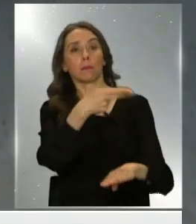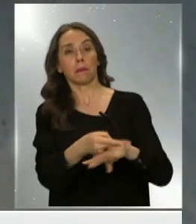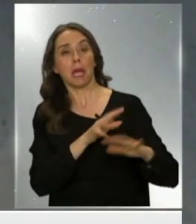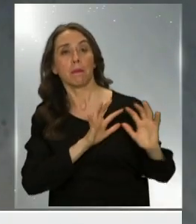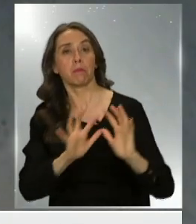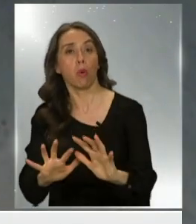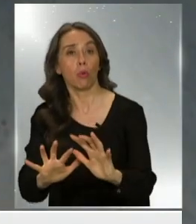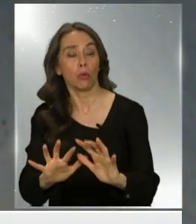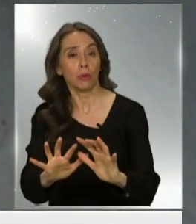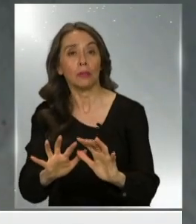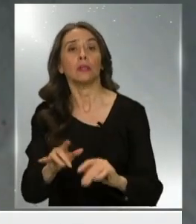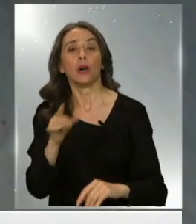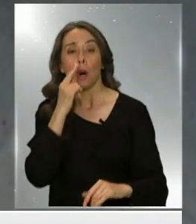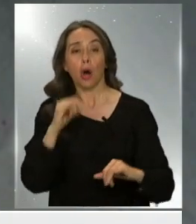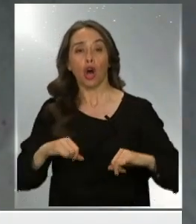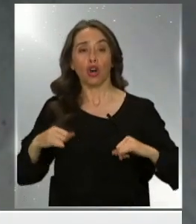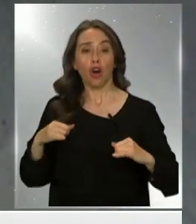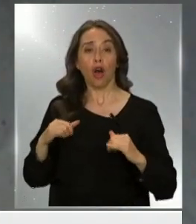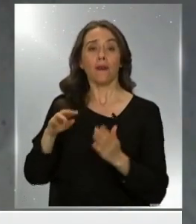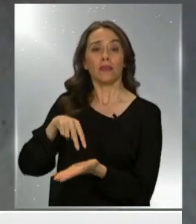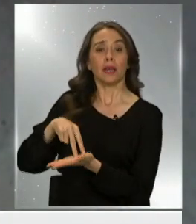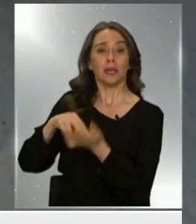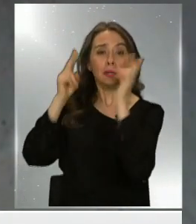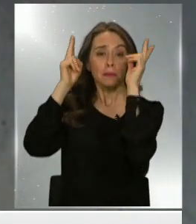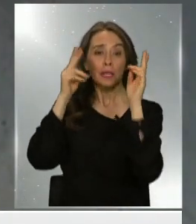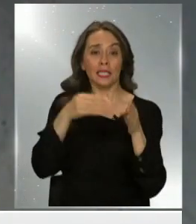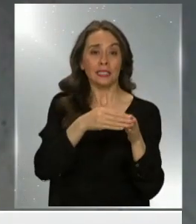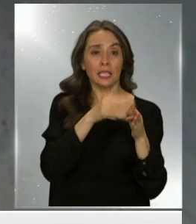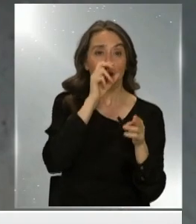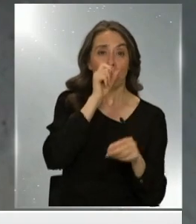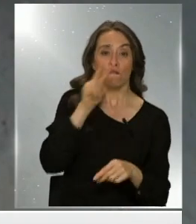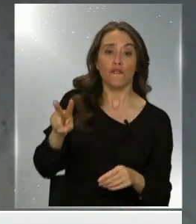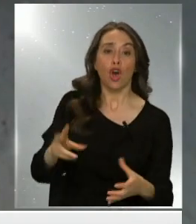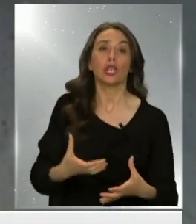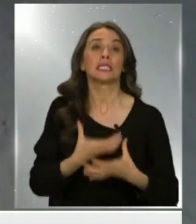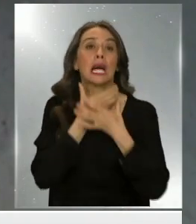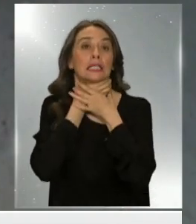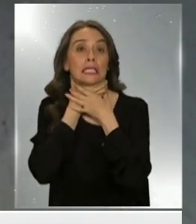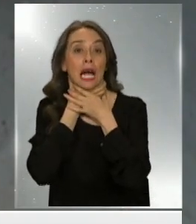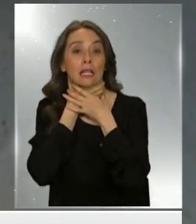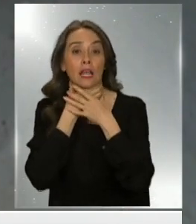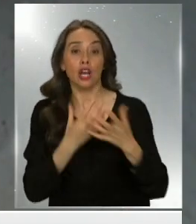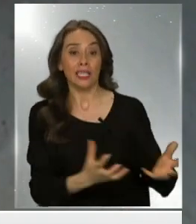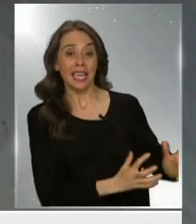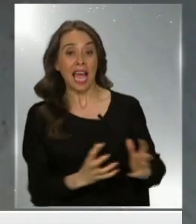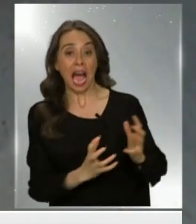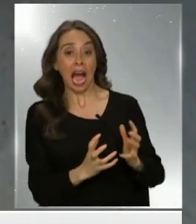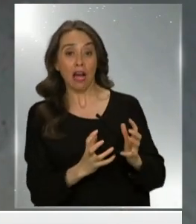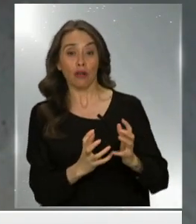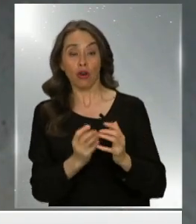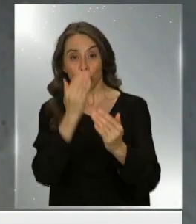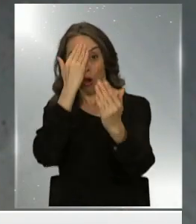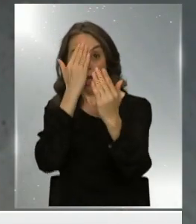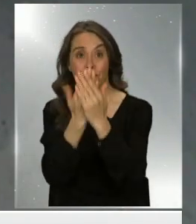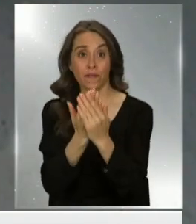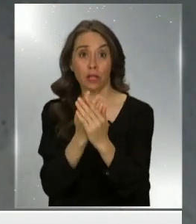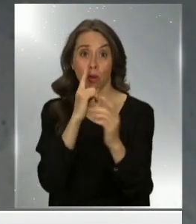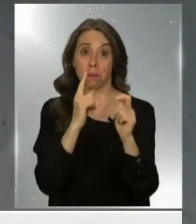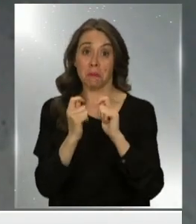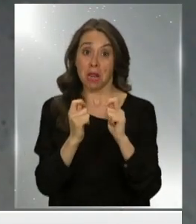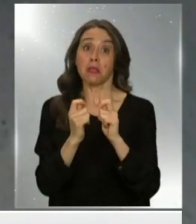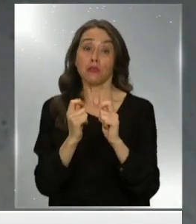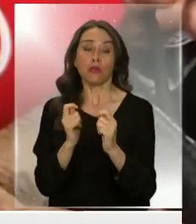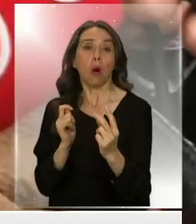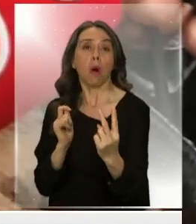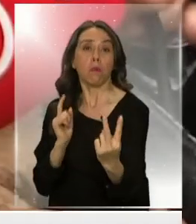es en ese momento cuando un joven que esperaba locomoción en la esquina se percata del asalto y con lo que tuvo a mano en frente temerariamente a